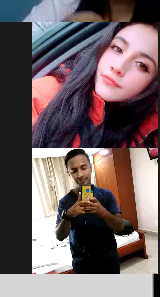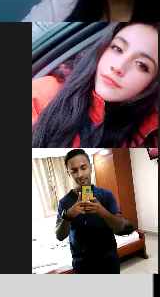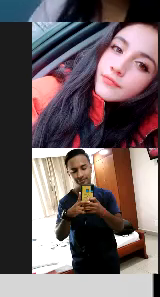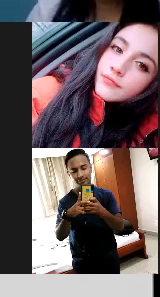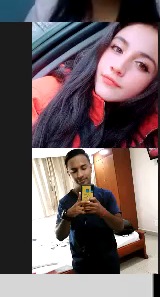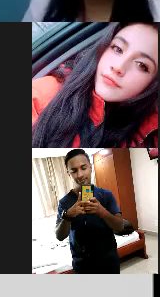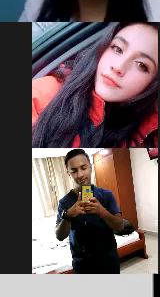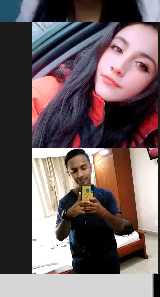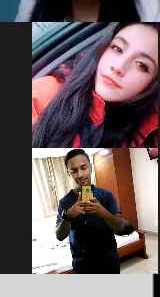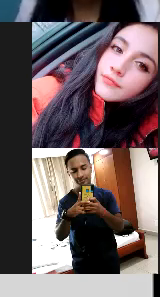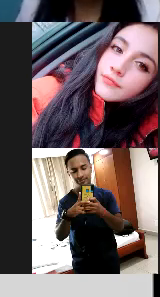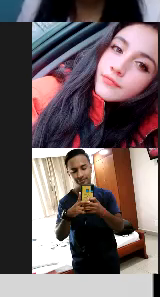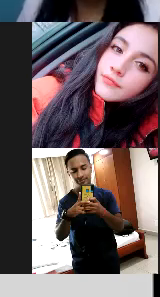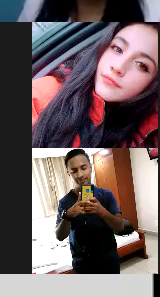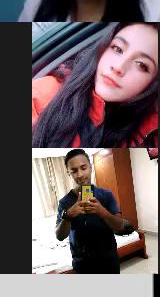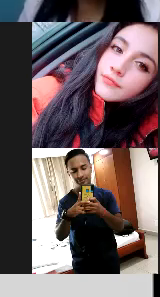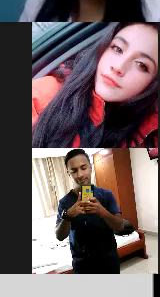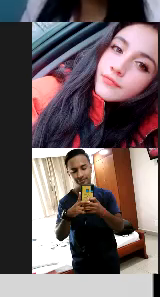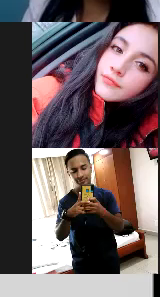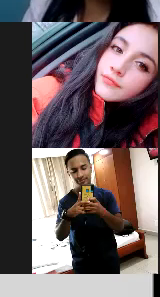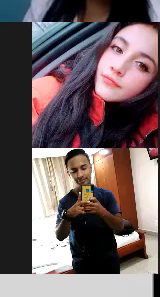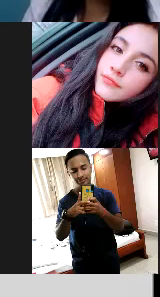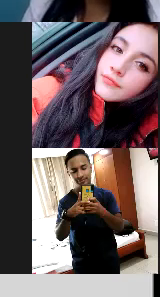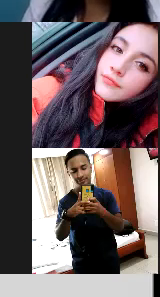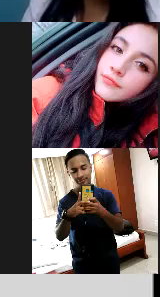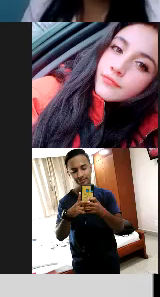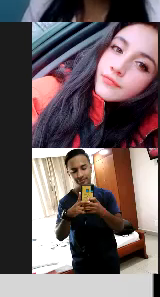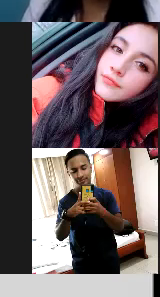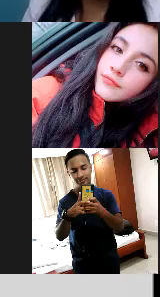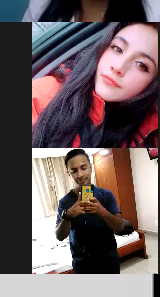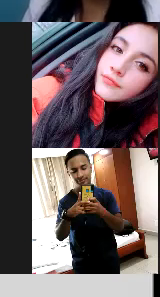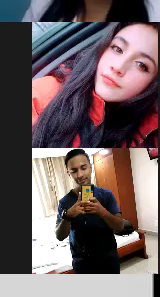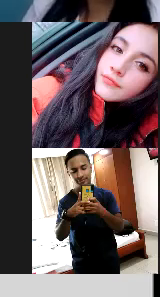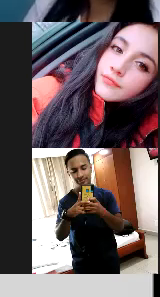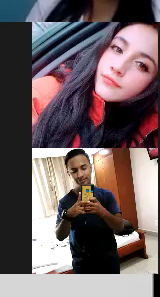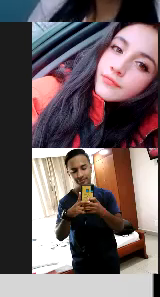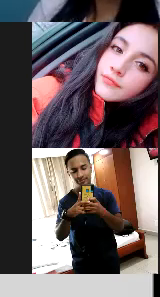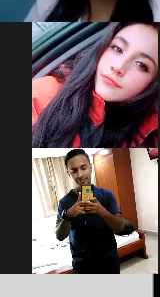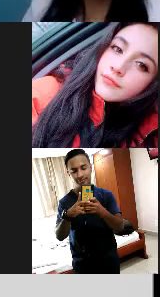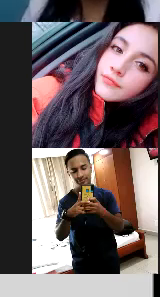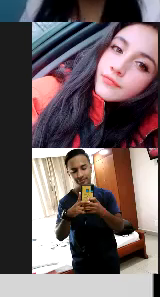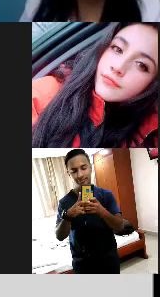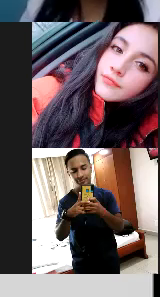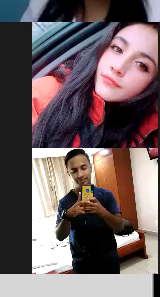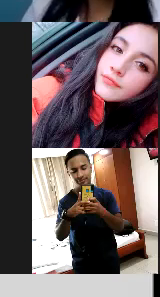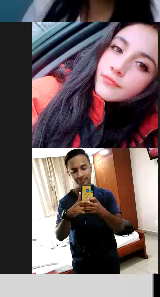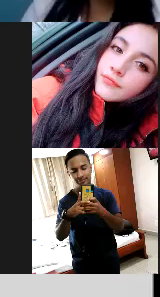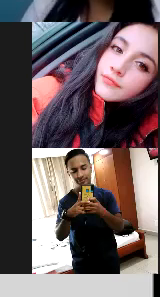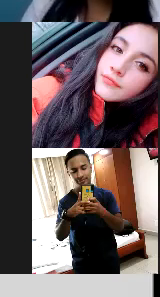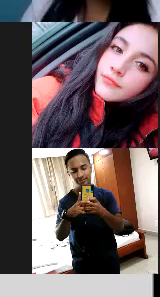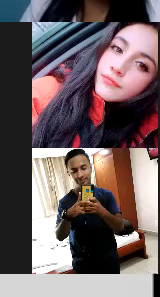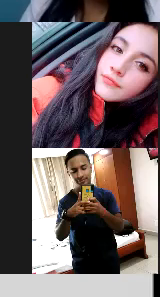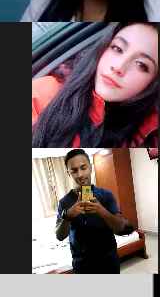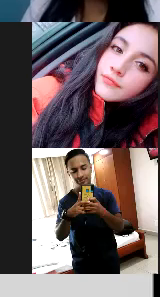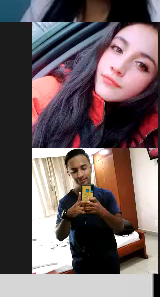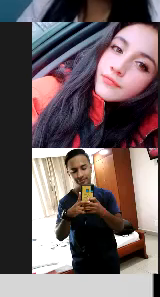crónica pasa por 5 estadios. De la 1 a la 3 suele ser asintomática. El paciente ya pasó por una aguda, llegó a